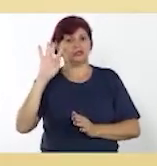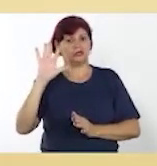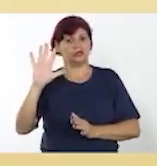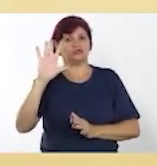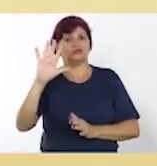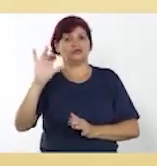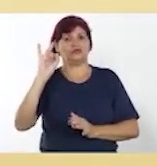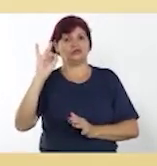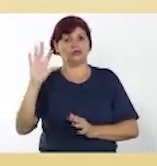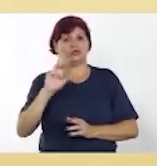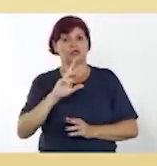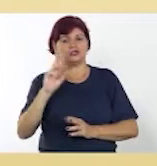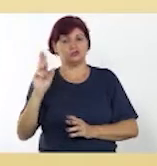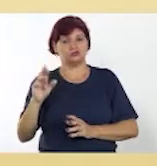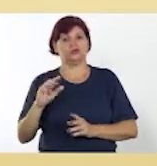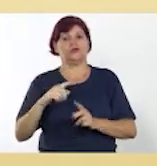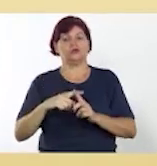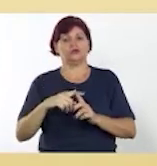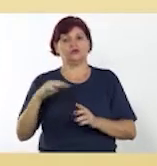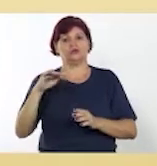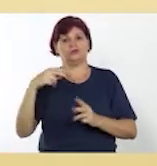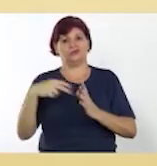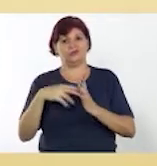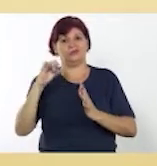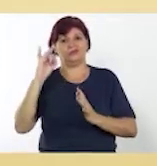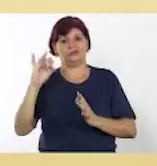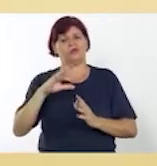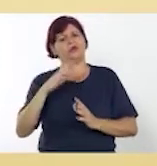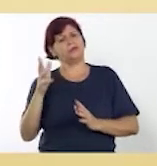6.558, que es el resultado de la suma entre 7,